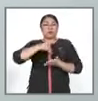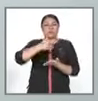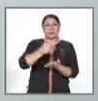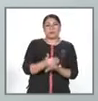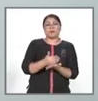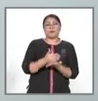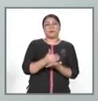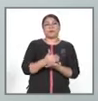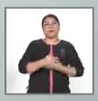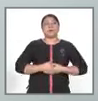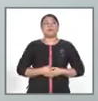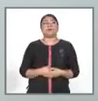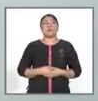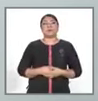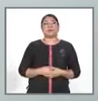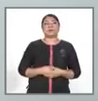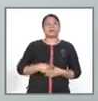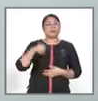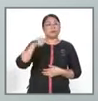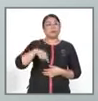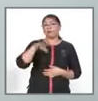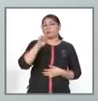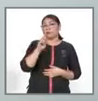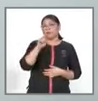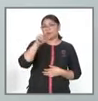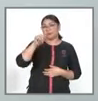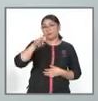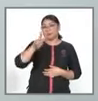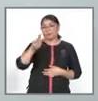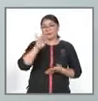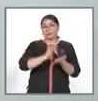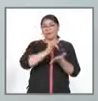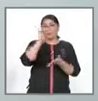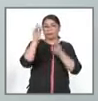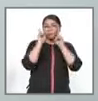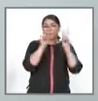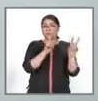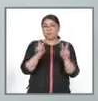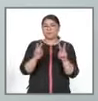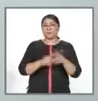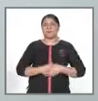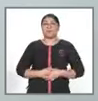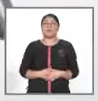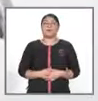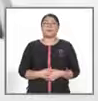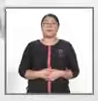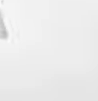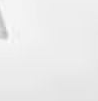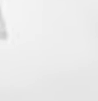covid-19 transmitido desde la corte B Gracias por habernos acompañado muy buenas